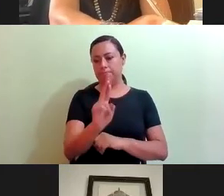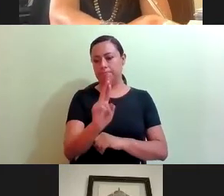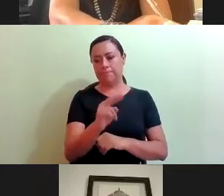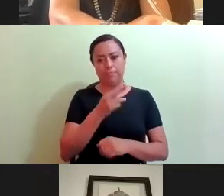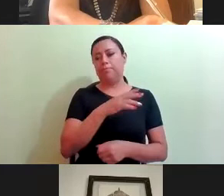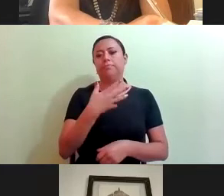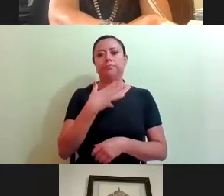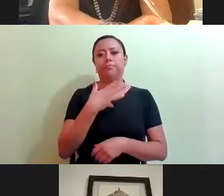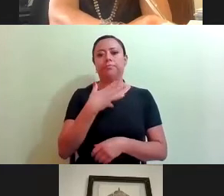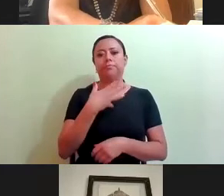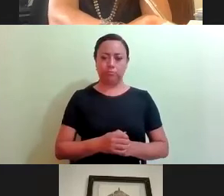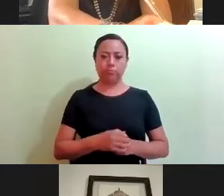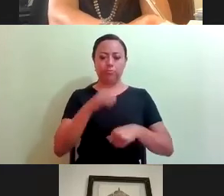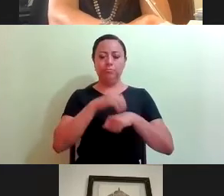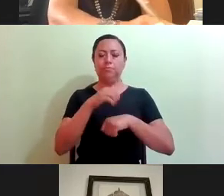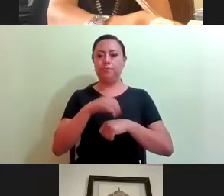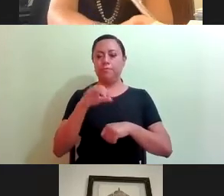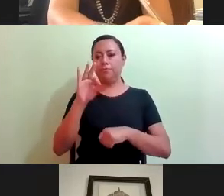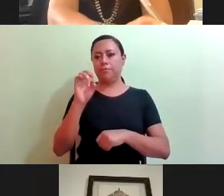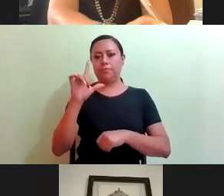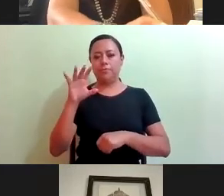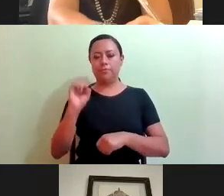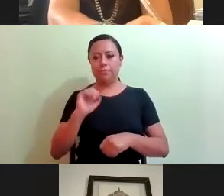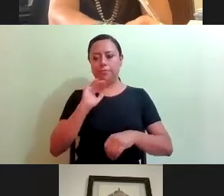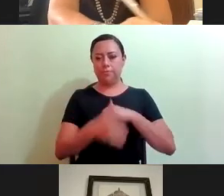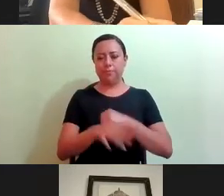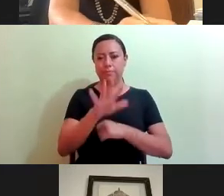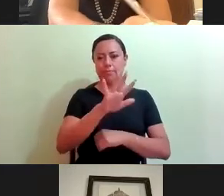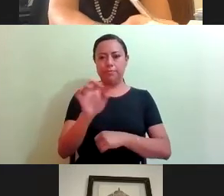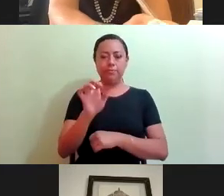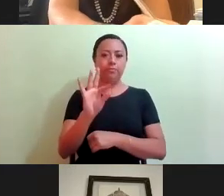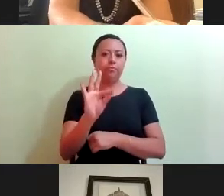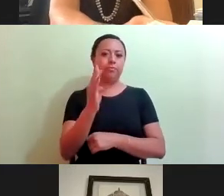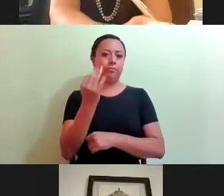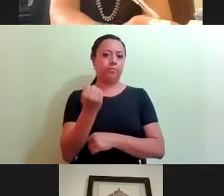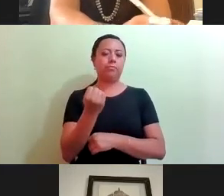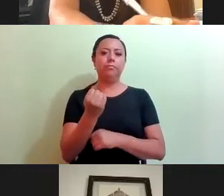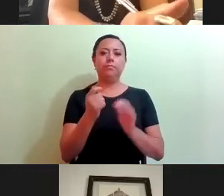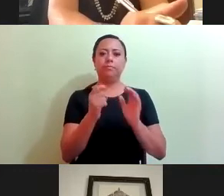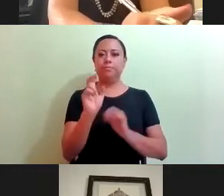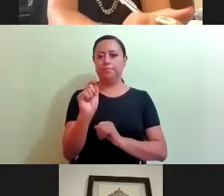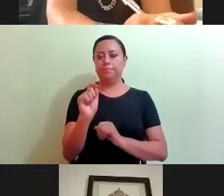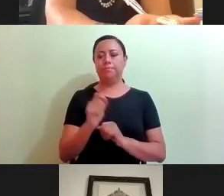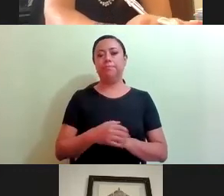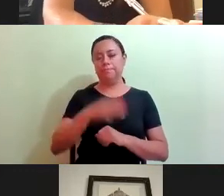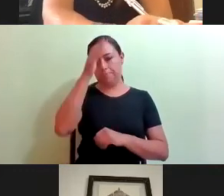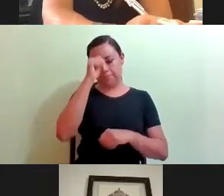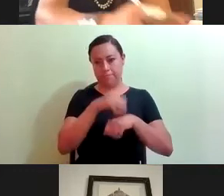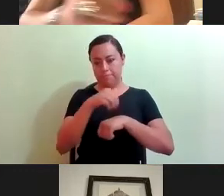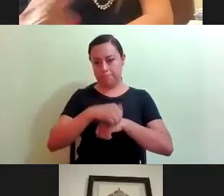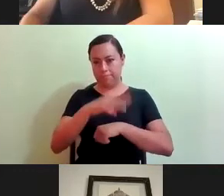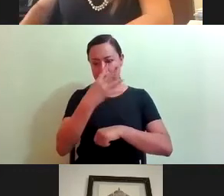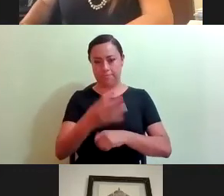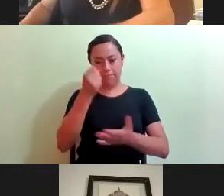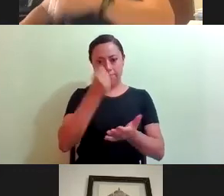con el número de folio con terminación 54920. El acuerdo número 4, se aprueba por unanimidad